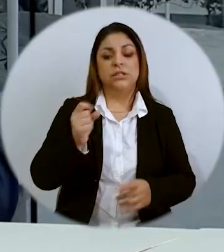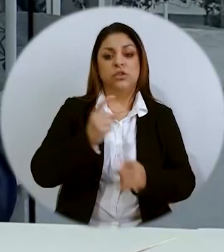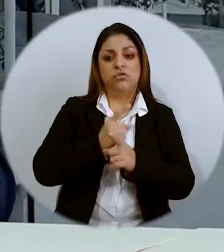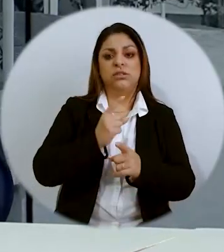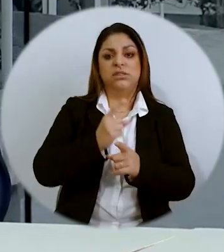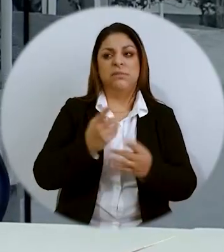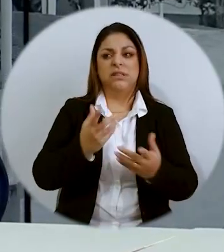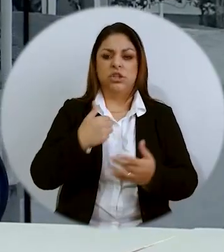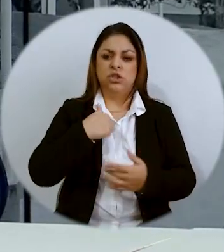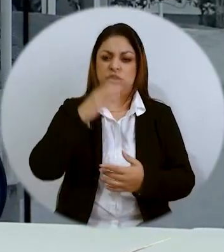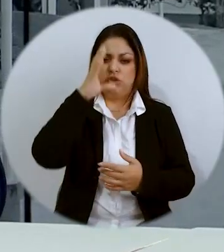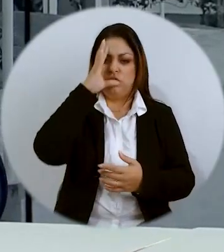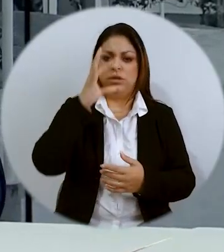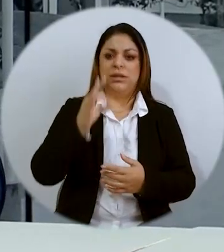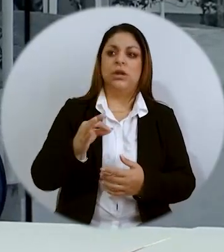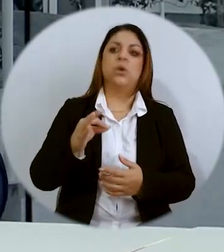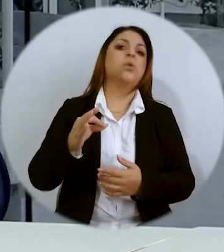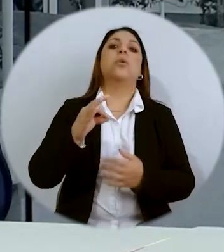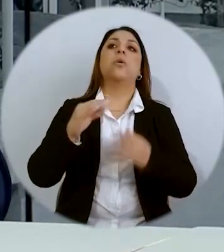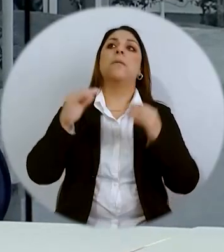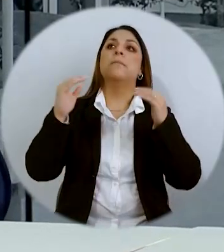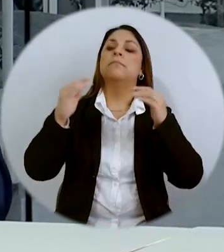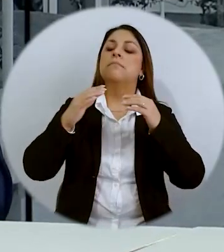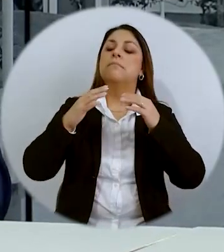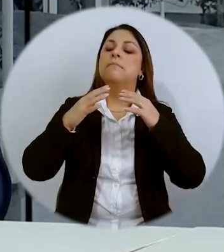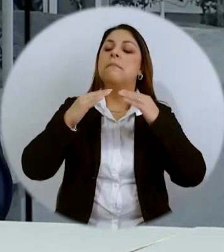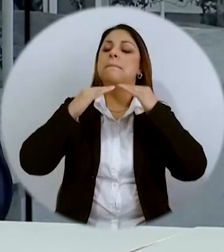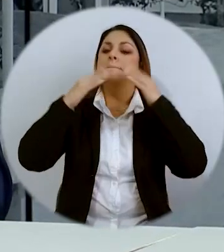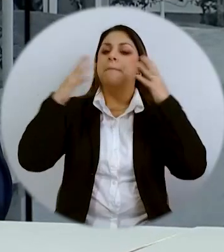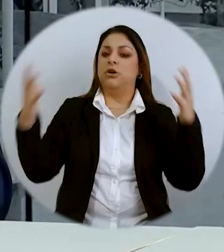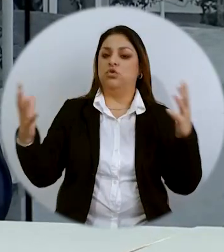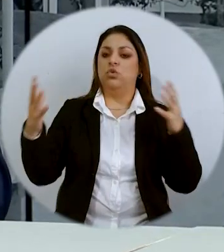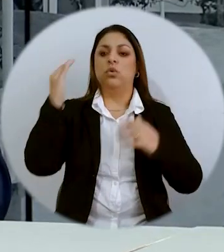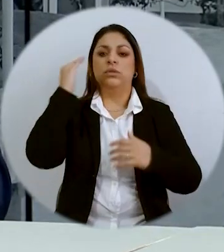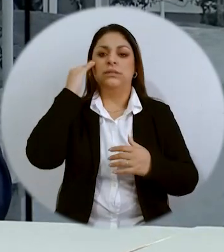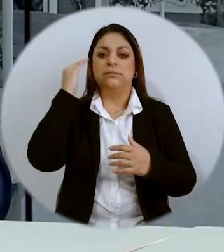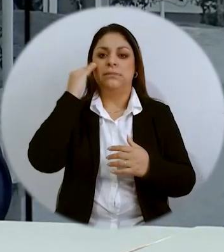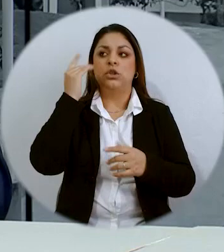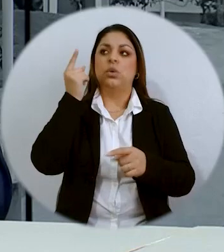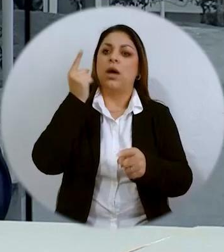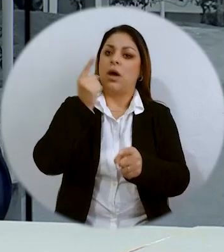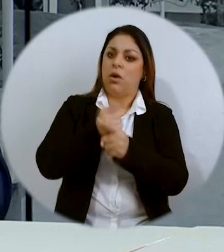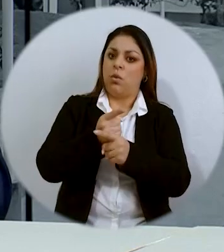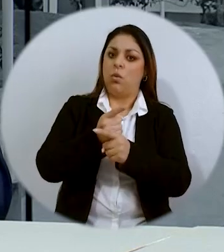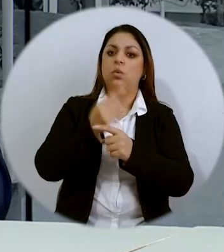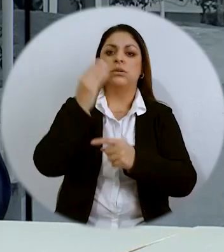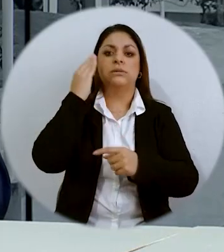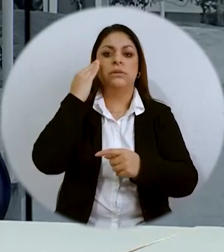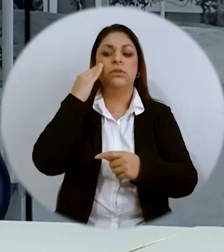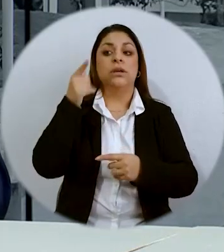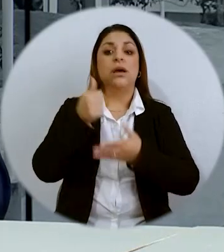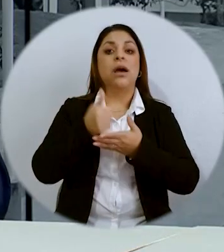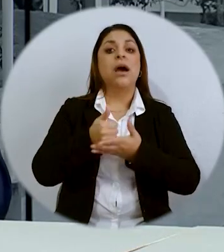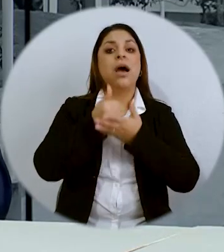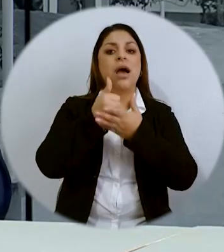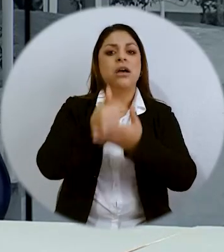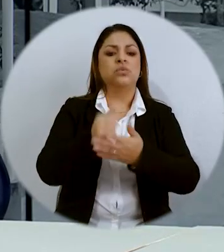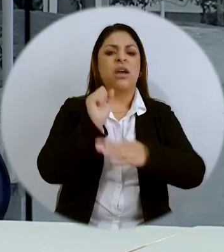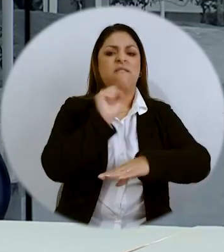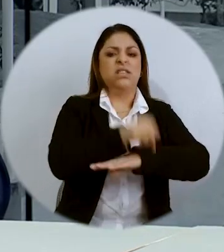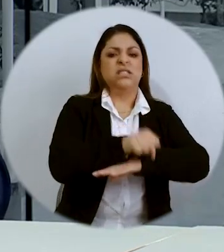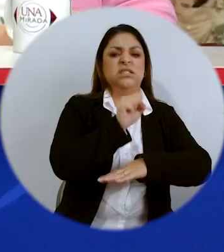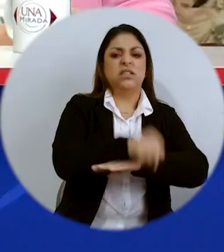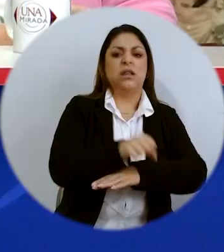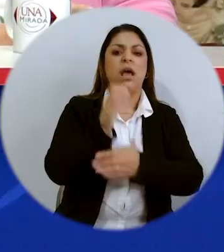un mayor y adecuado conocimiento nos ayuda a vencer